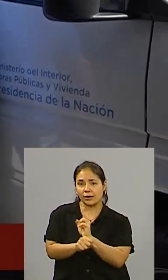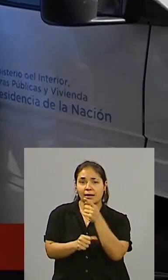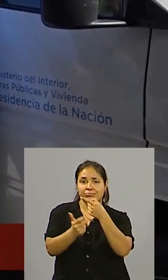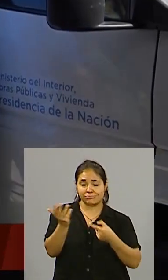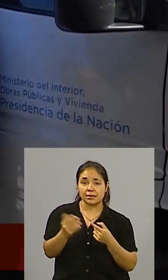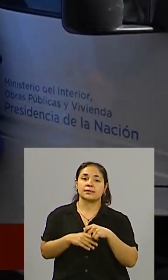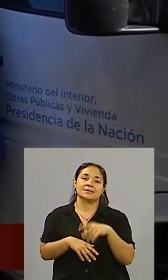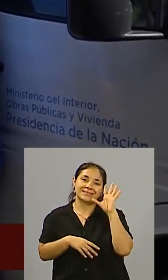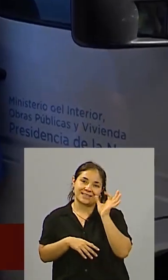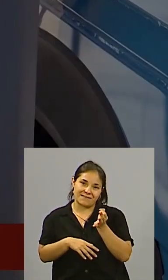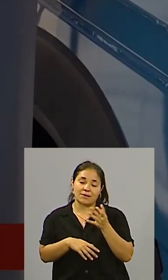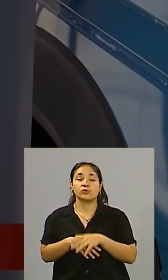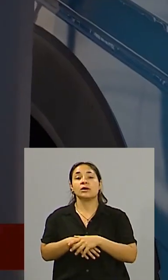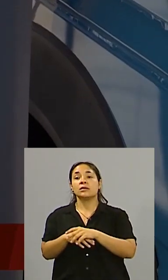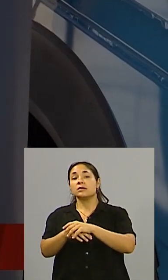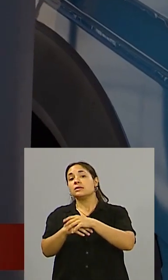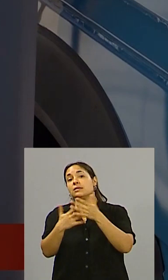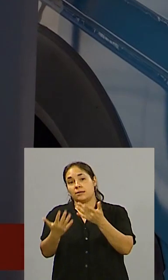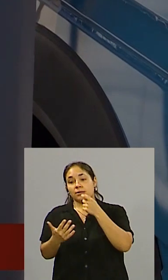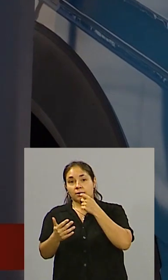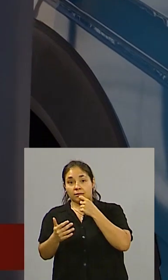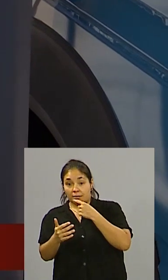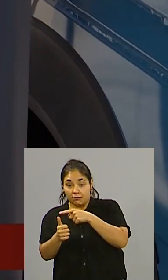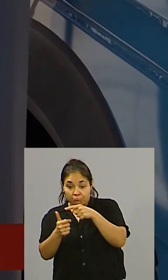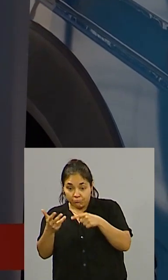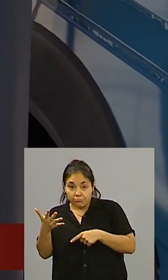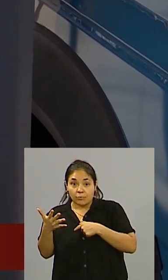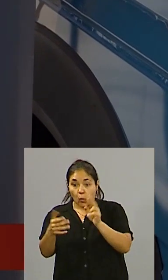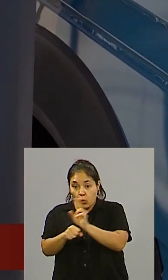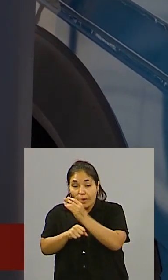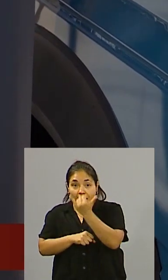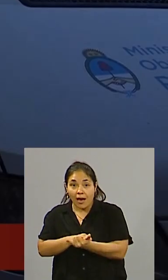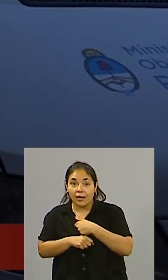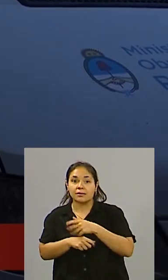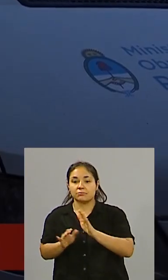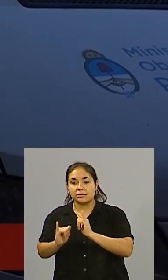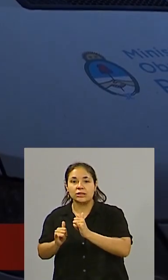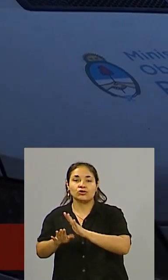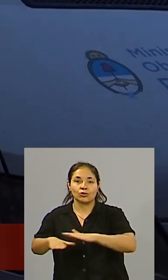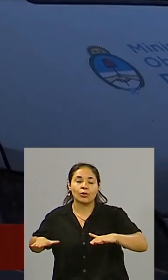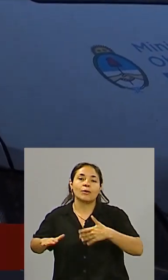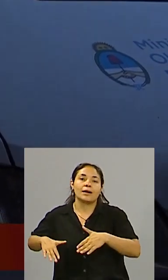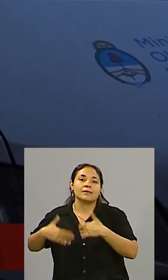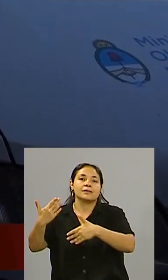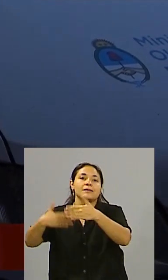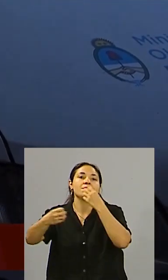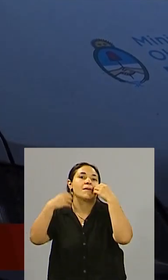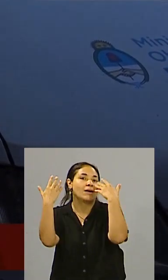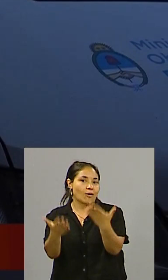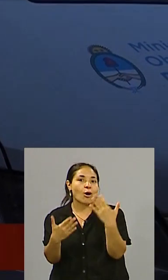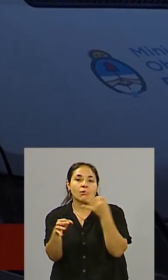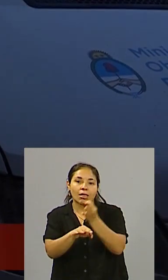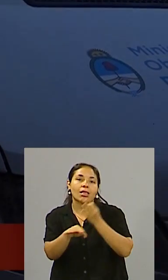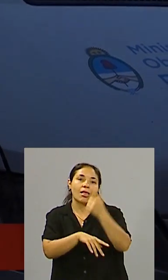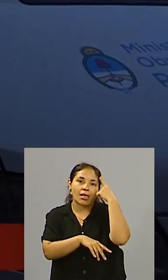bueno, vamos a tener un niño, un adolescente con mejor resguardo. Porque ¿qué es lo que pasa hoy? tenemos niños, niñas y adolescentes